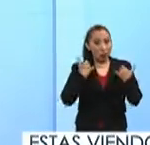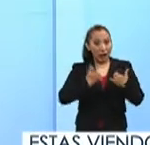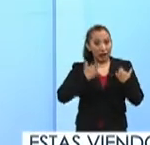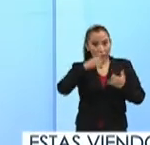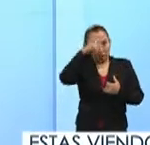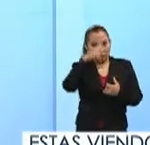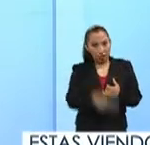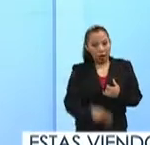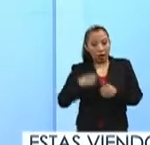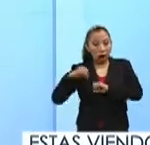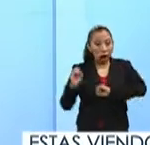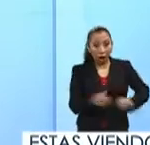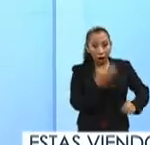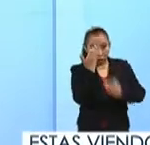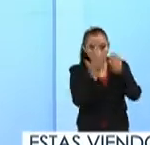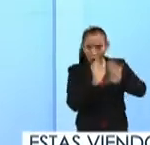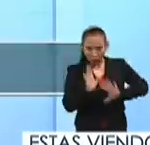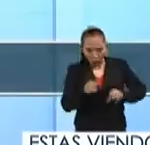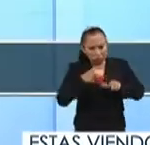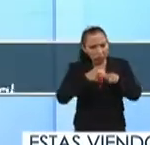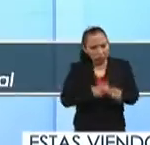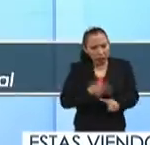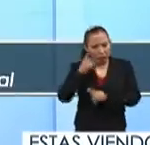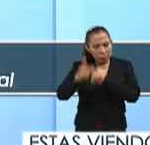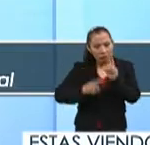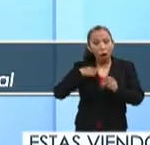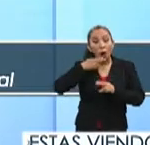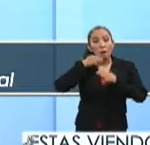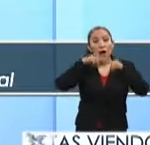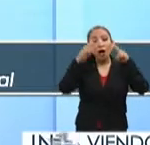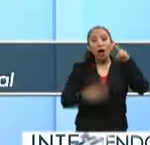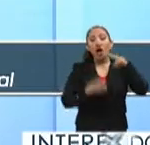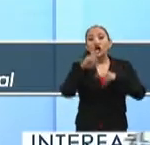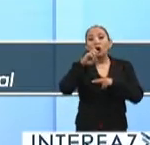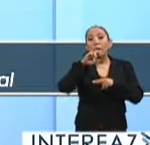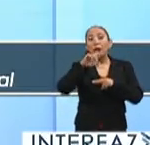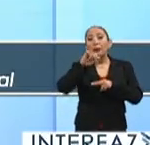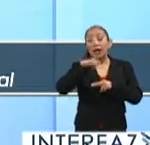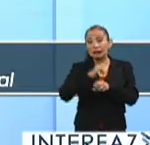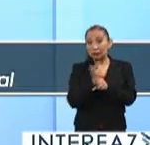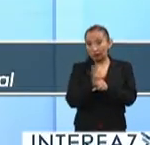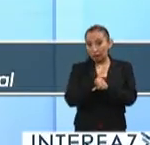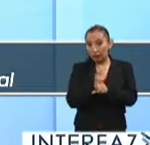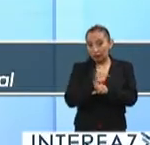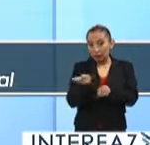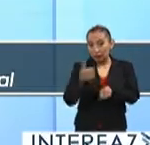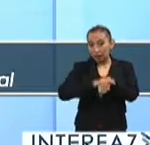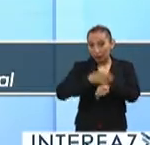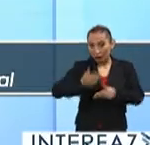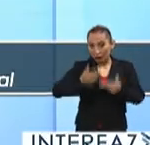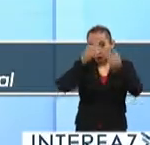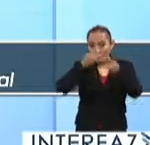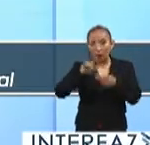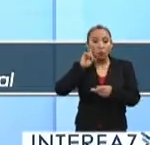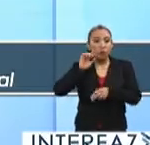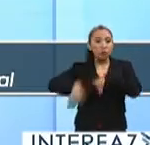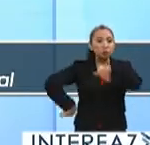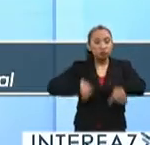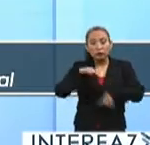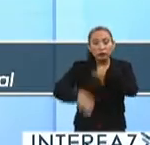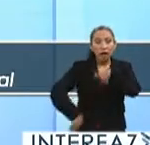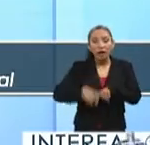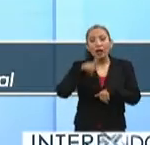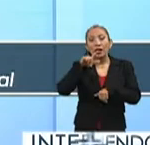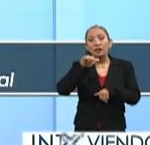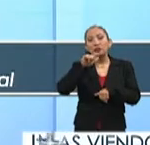quienes no han abandonado su formación profesional. El clavadista Rommel Pacheco es licenciado en Administración de Negocios. La nadadora Nuria